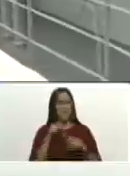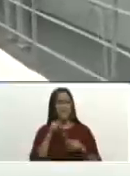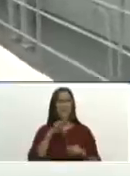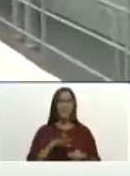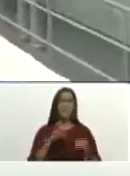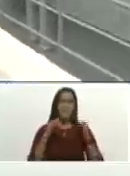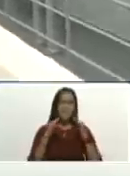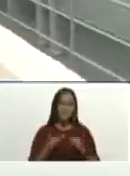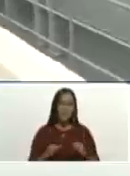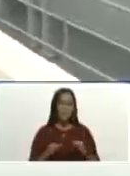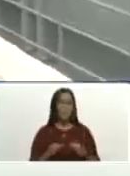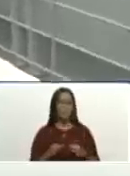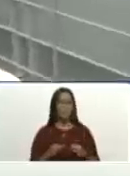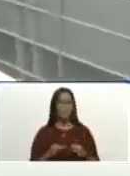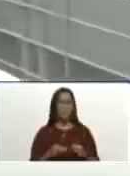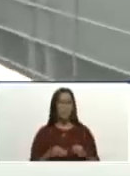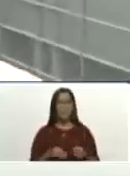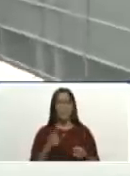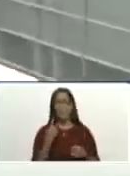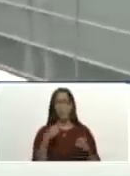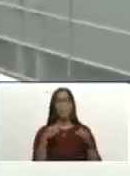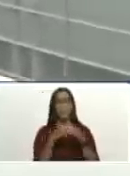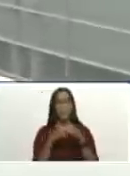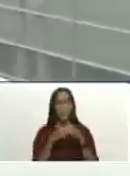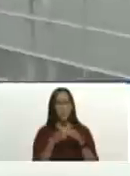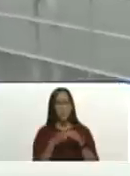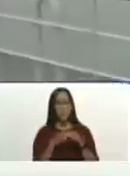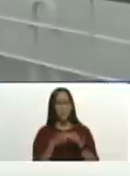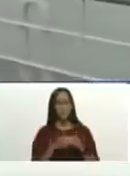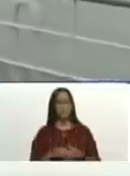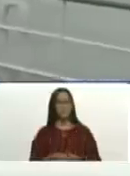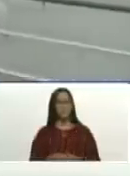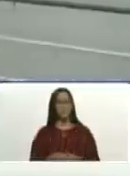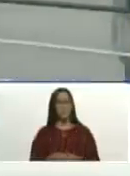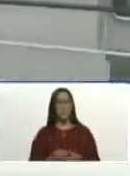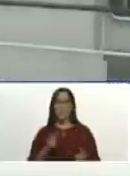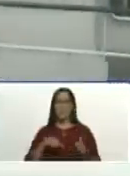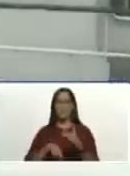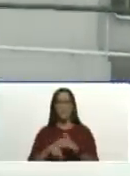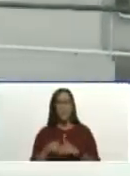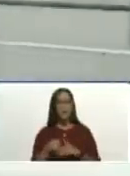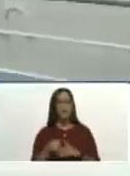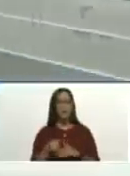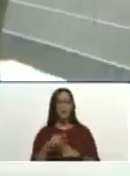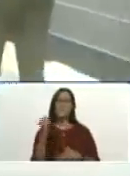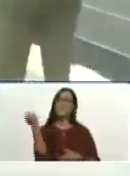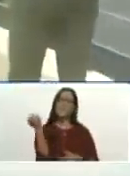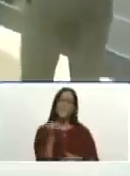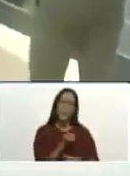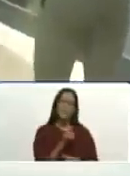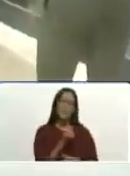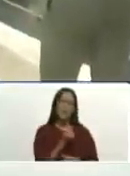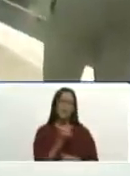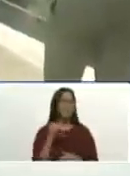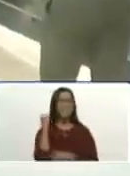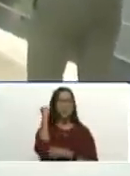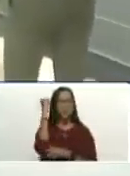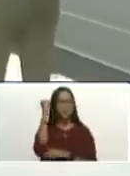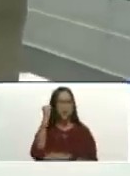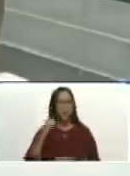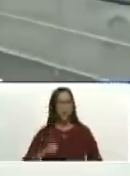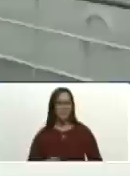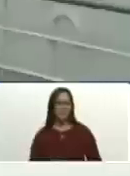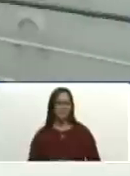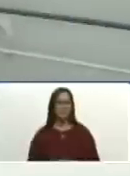seguros que con un grupo de mercenarios entraban, mataban y triunfaban.